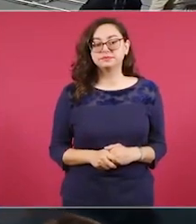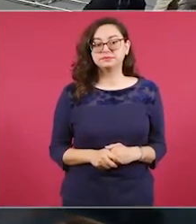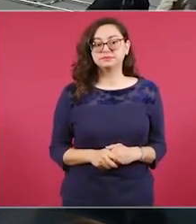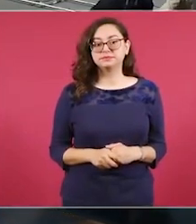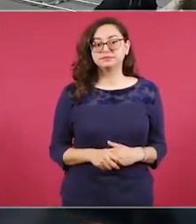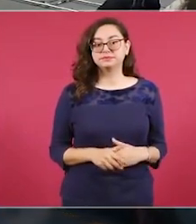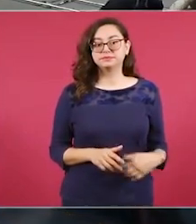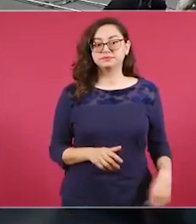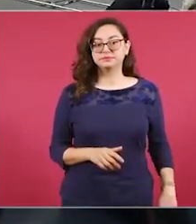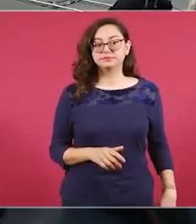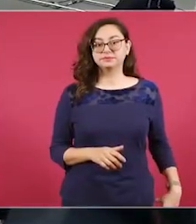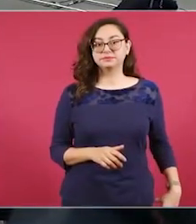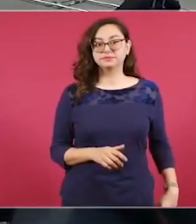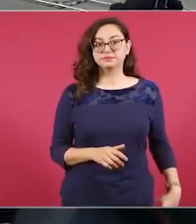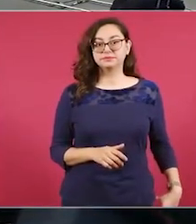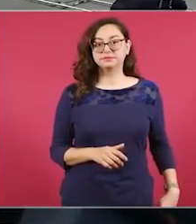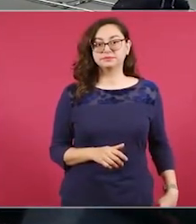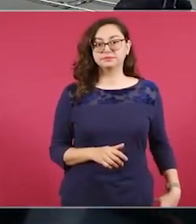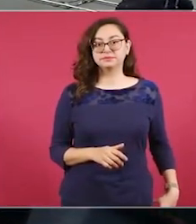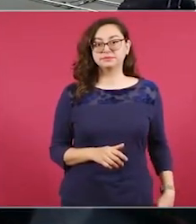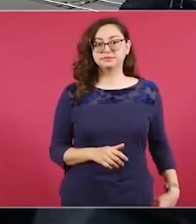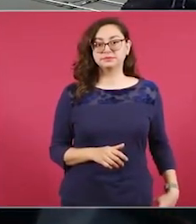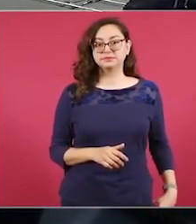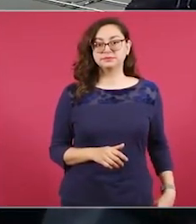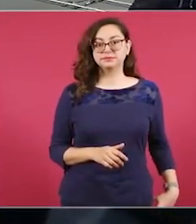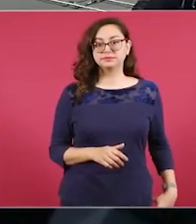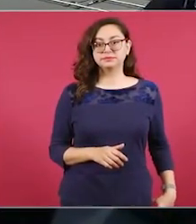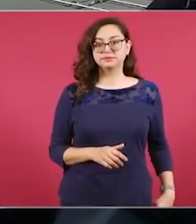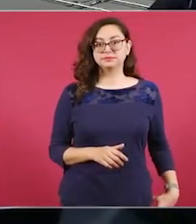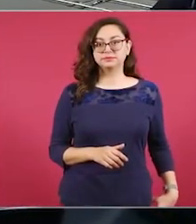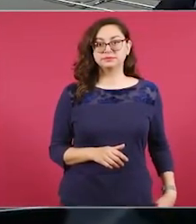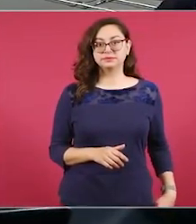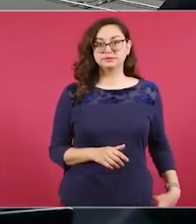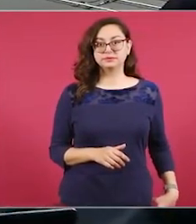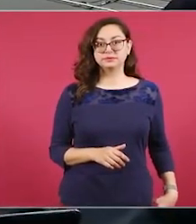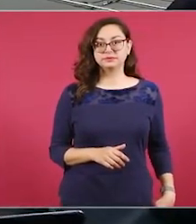récord. A ver. Esto es del 24.